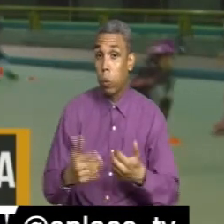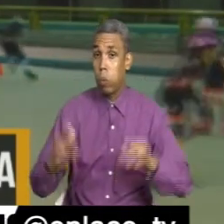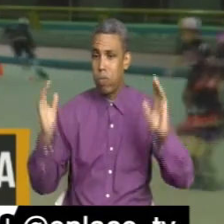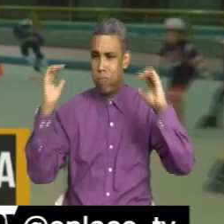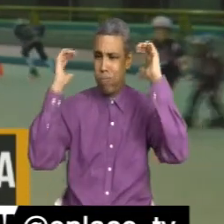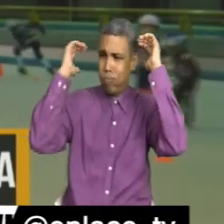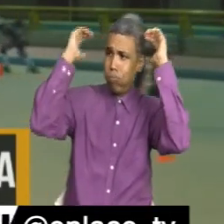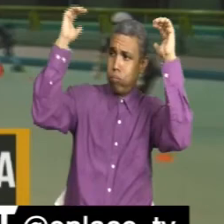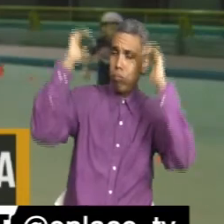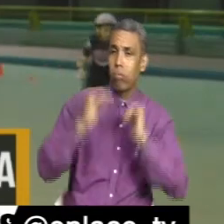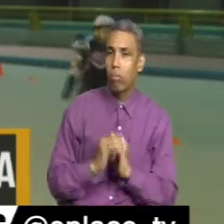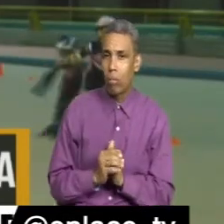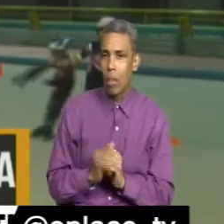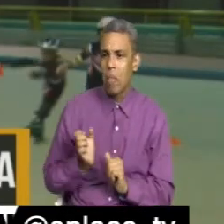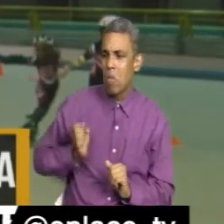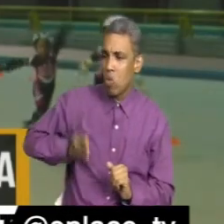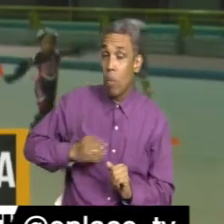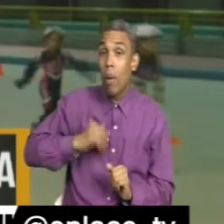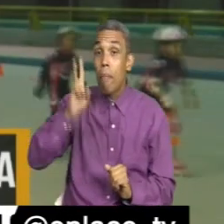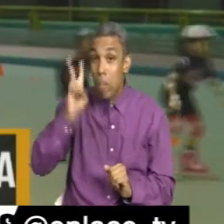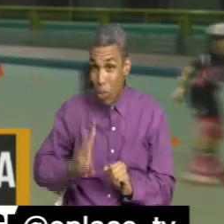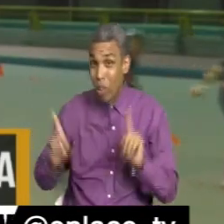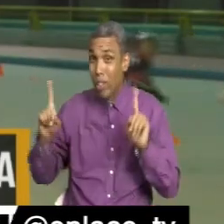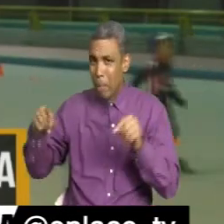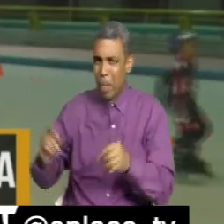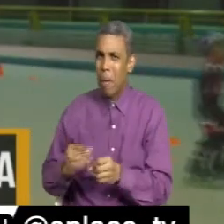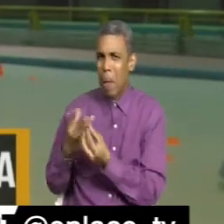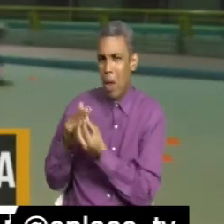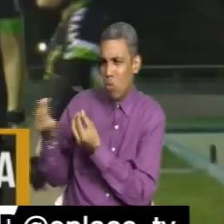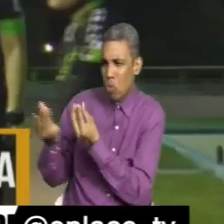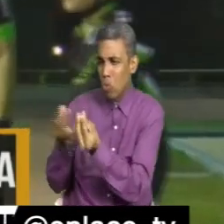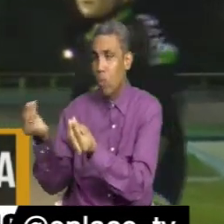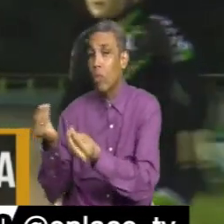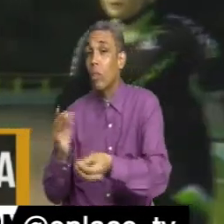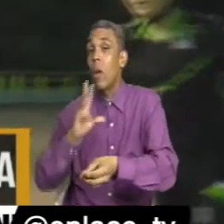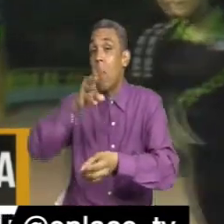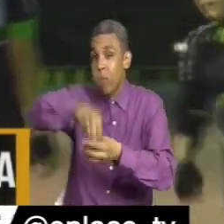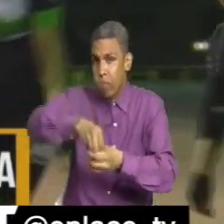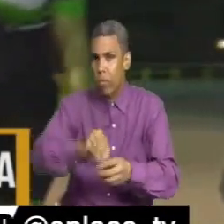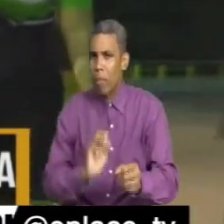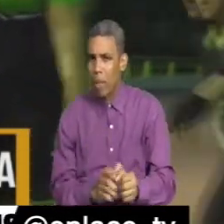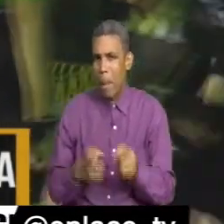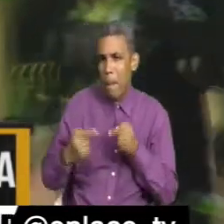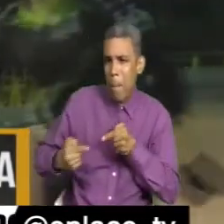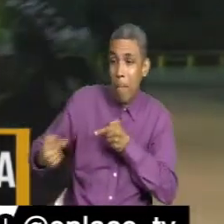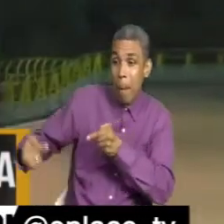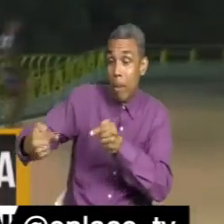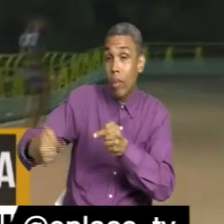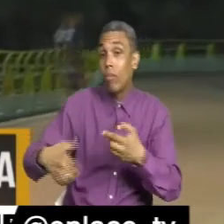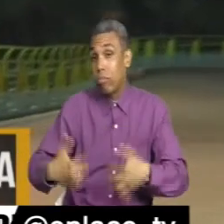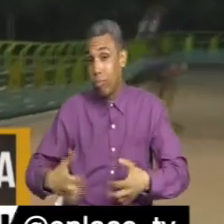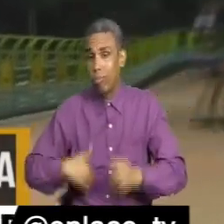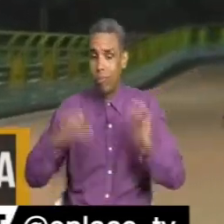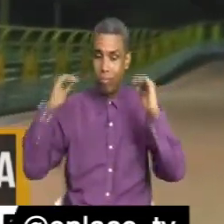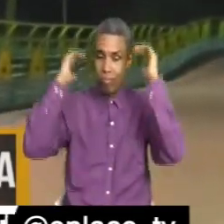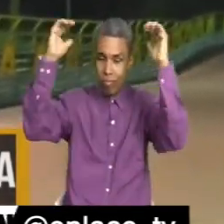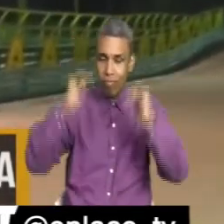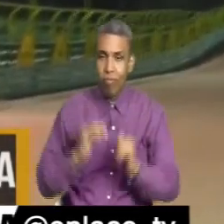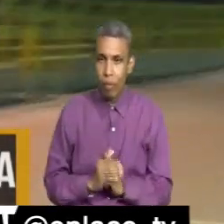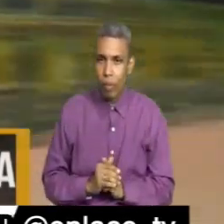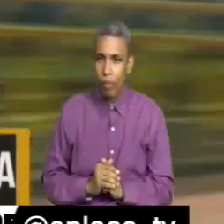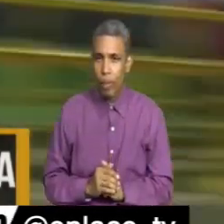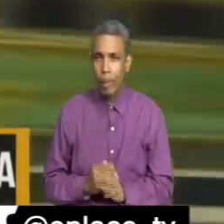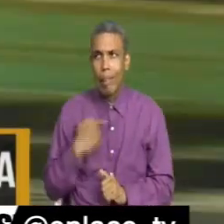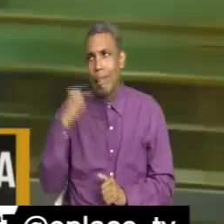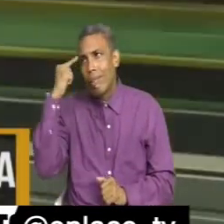participan clubes de Venezuela, a veces ha venido también la selección Venezuela a participar en este evento, entonces es muy buen nivel. Sueñan con traer todas las medallas